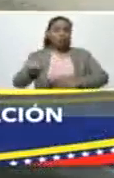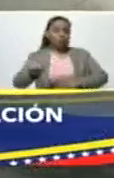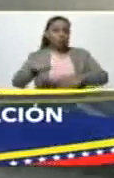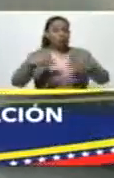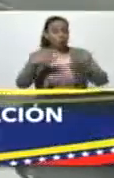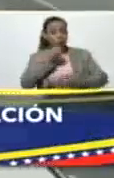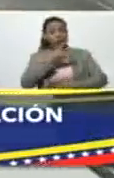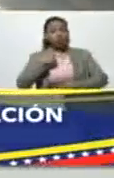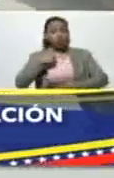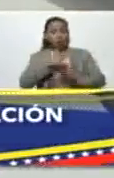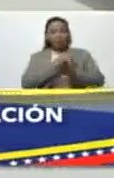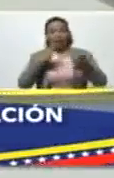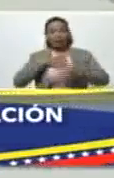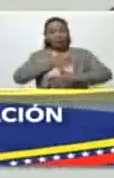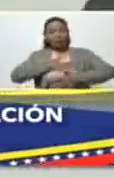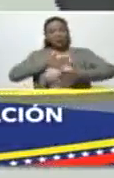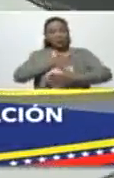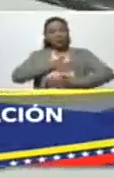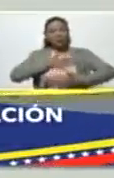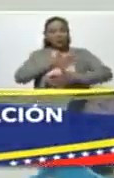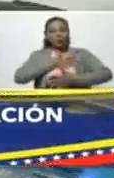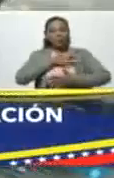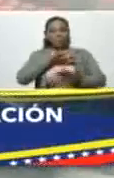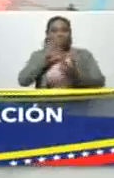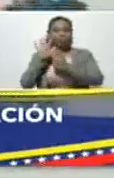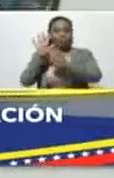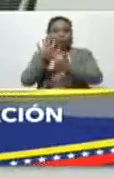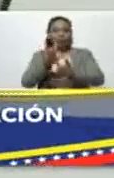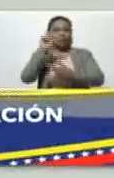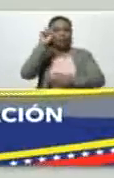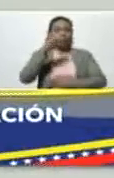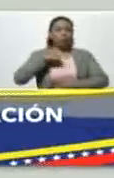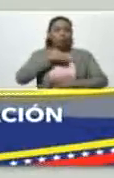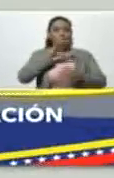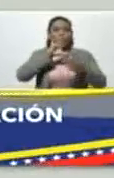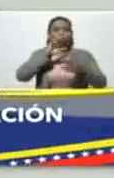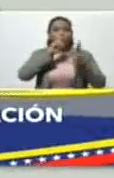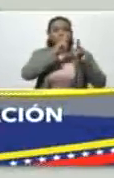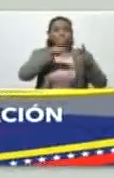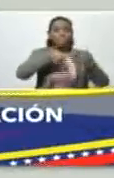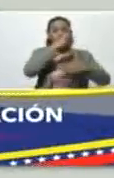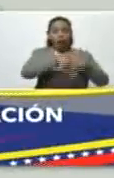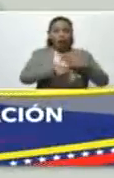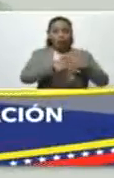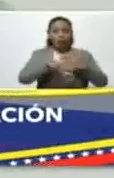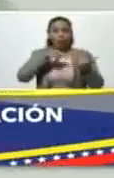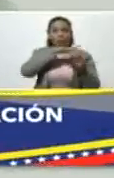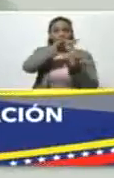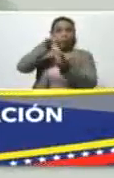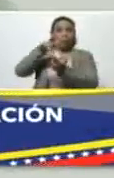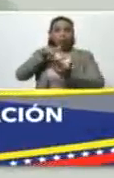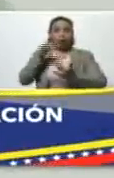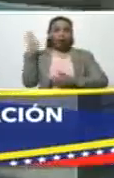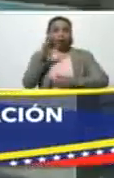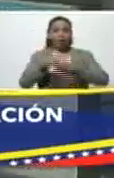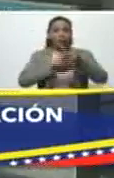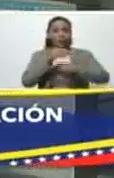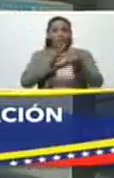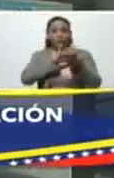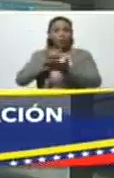bueno, tengo el gran placer de presentarle también nuestro programa de ignición espacial, que ha venido formando parte